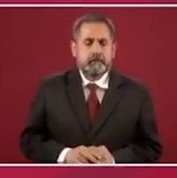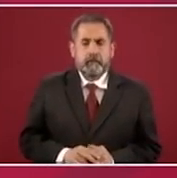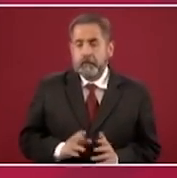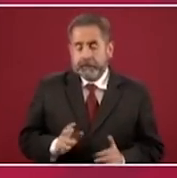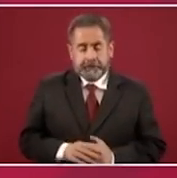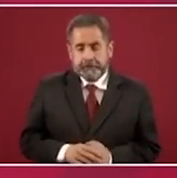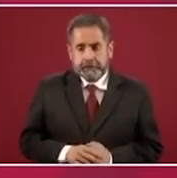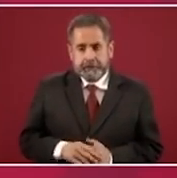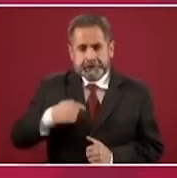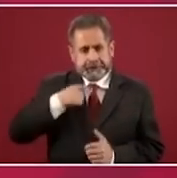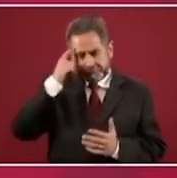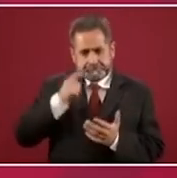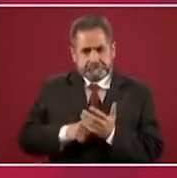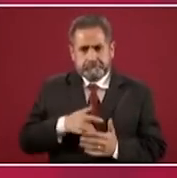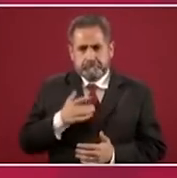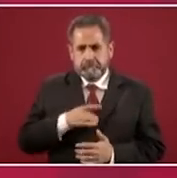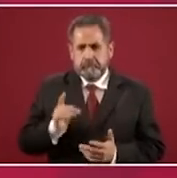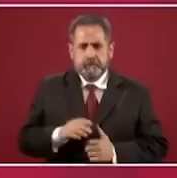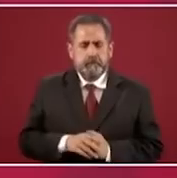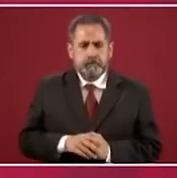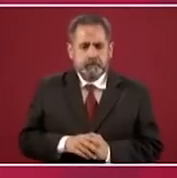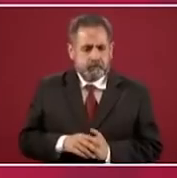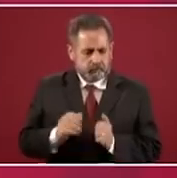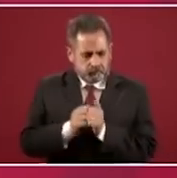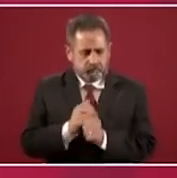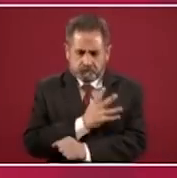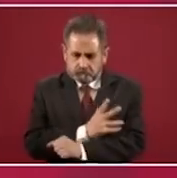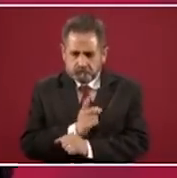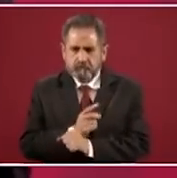Y yo creo que en un acto de honestidad